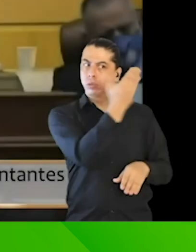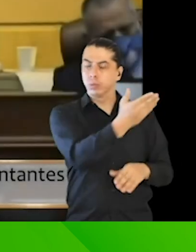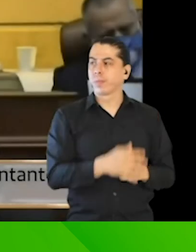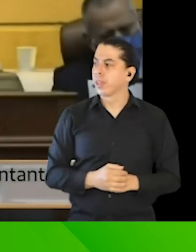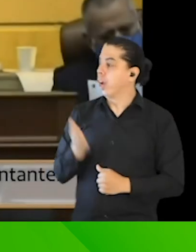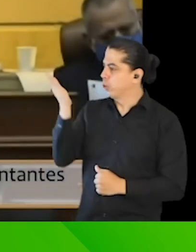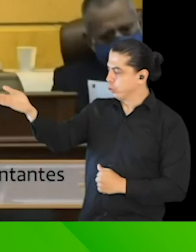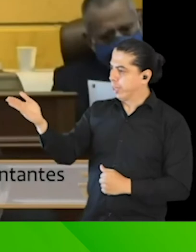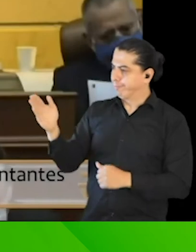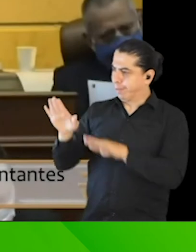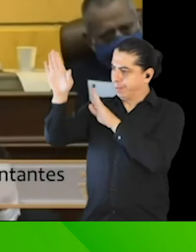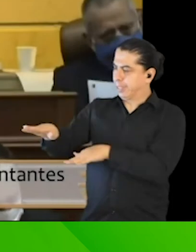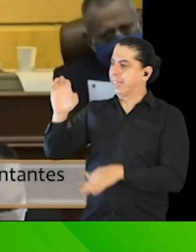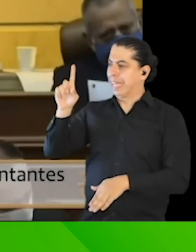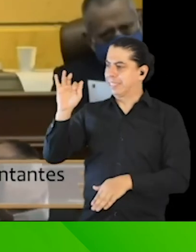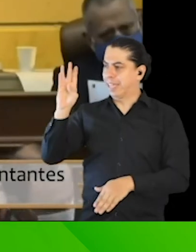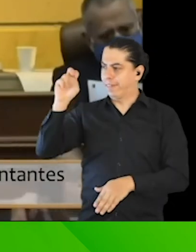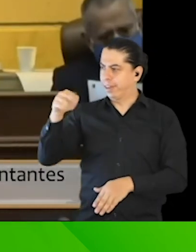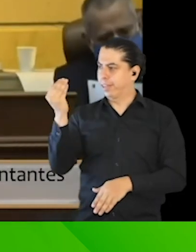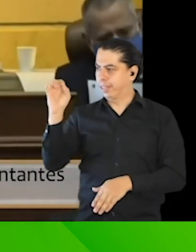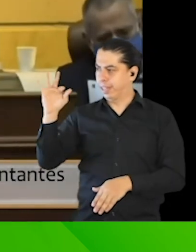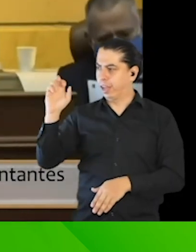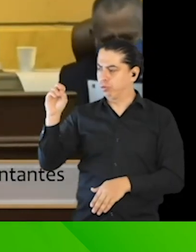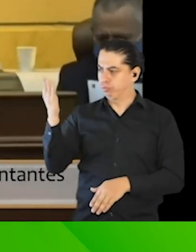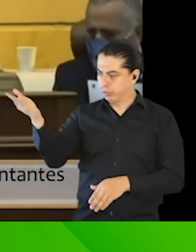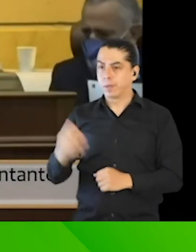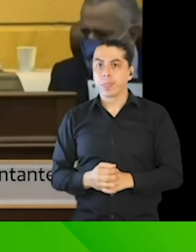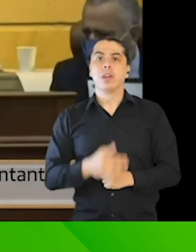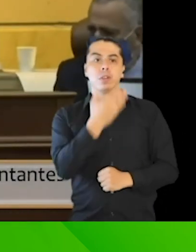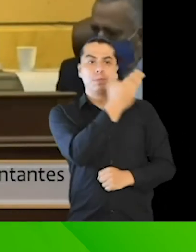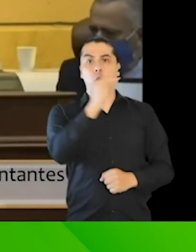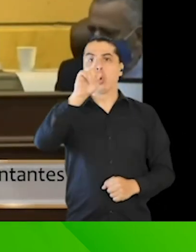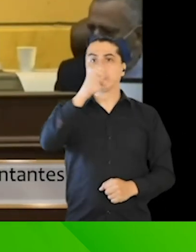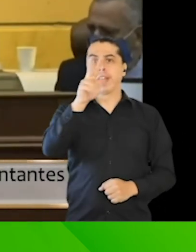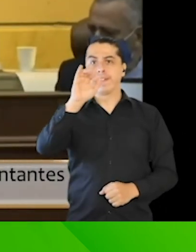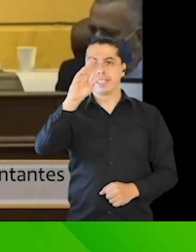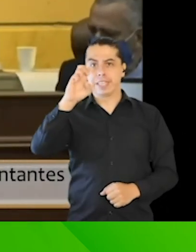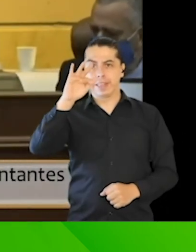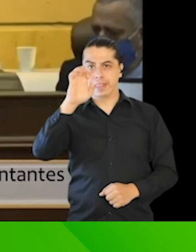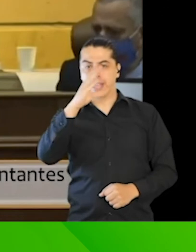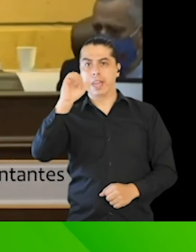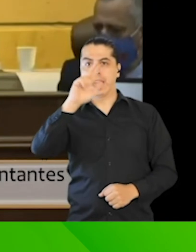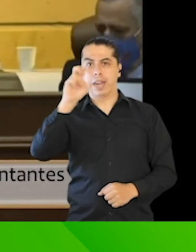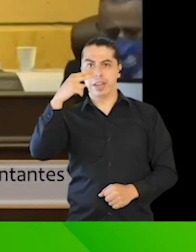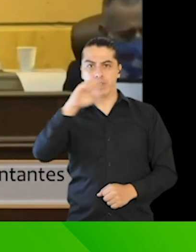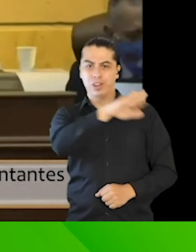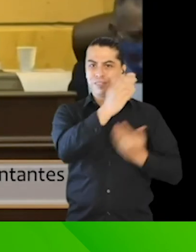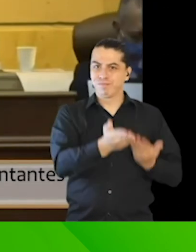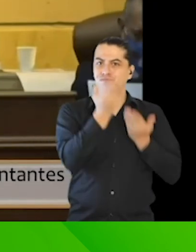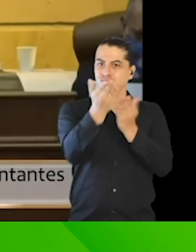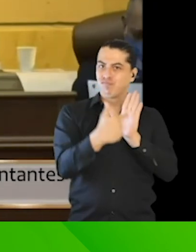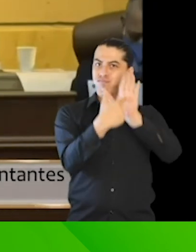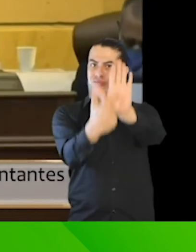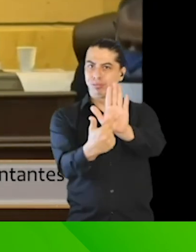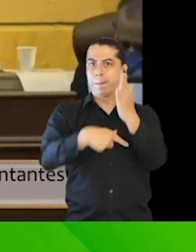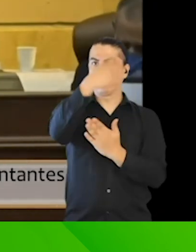A usted, representante Esteban Quintero. Doctor José Vicente Carreño Castro, autor principal del proyecto, autor único, que está